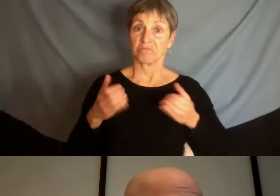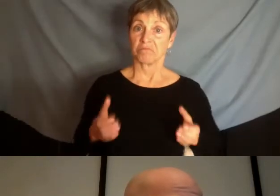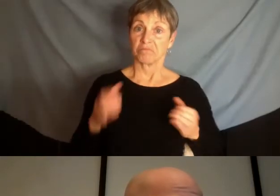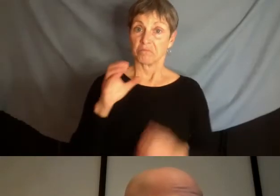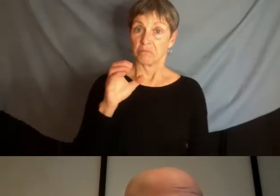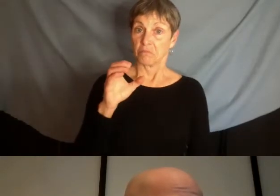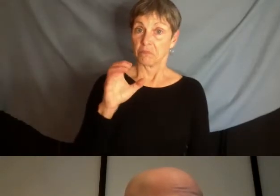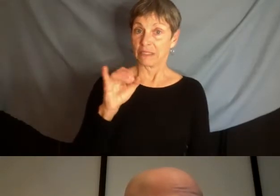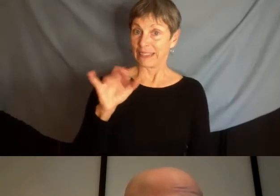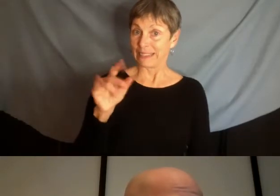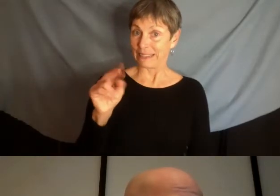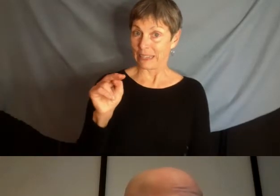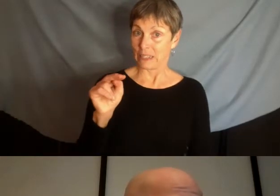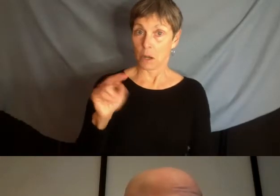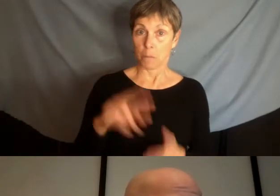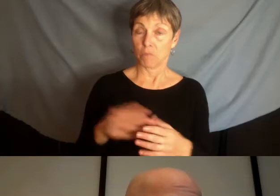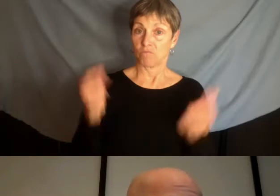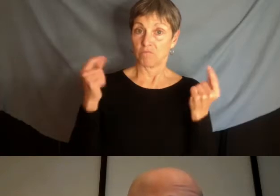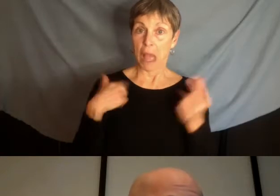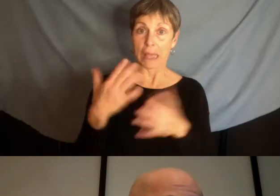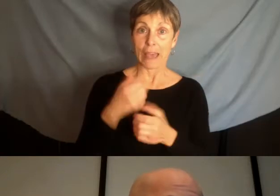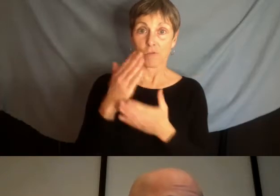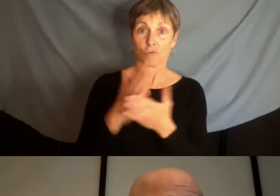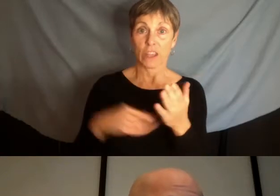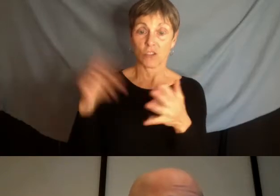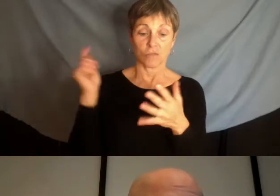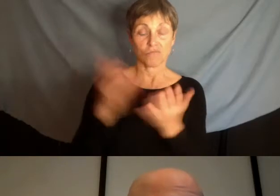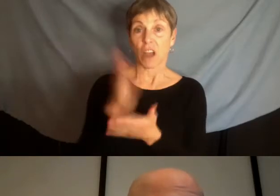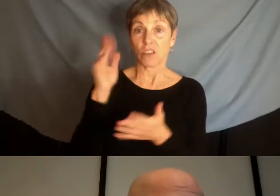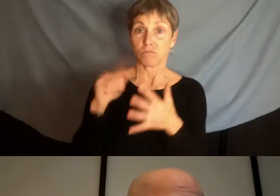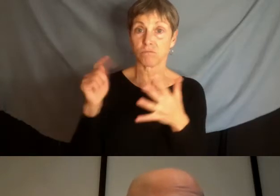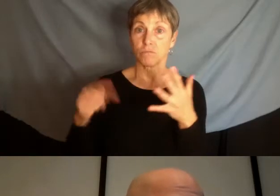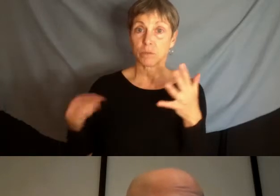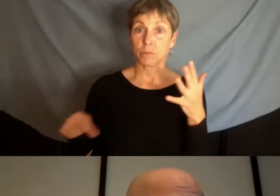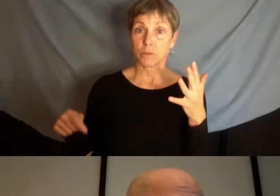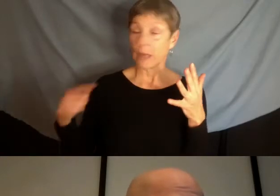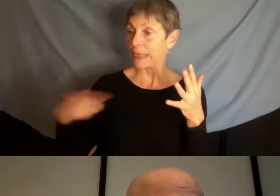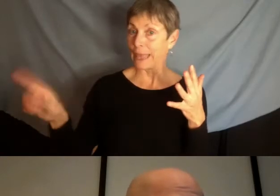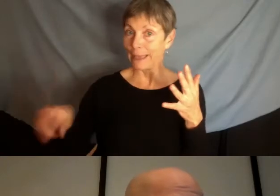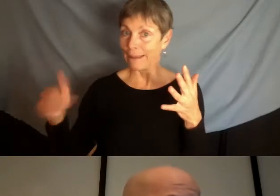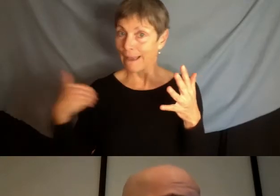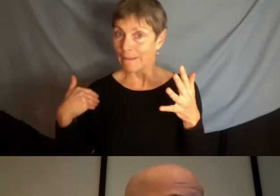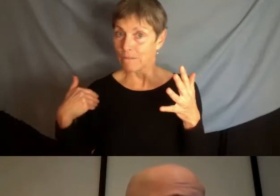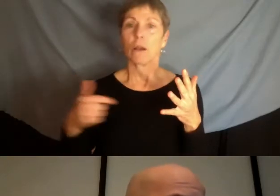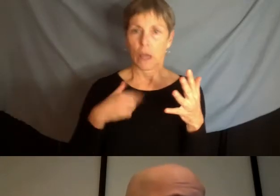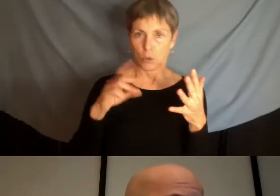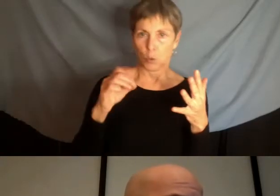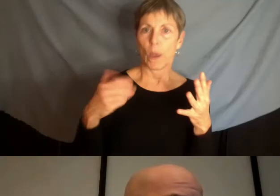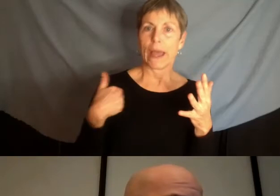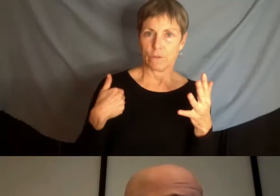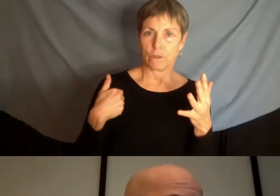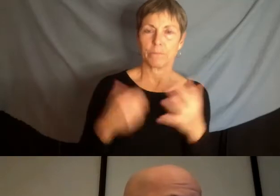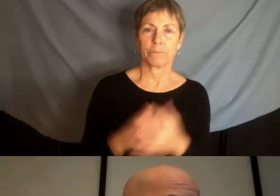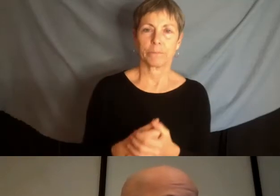cuando eres un ciudadano, teóricamente, otorgado ciertos derechos que otros no ciudadanos no lo